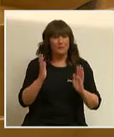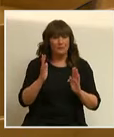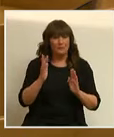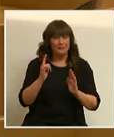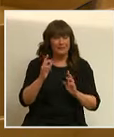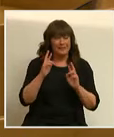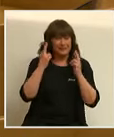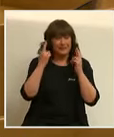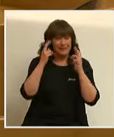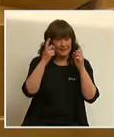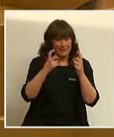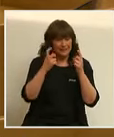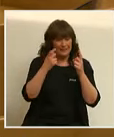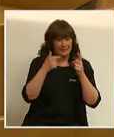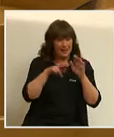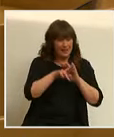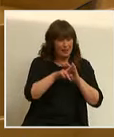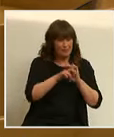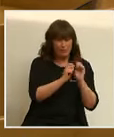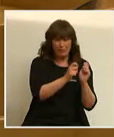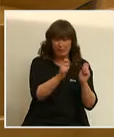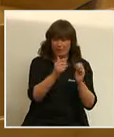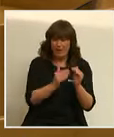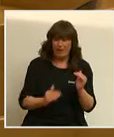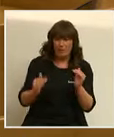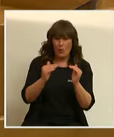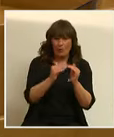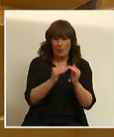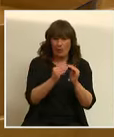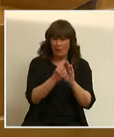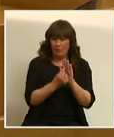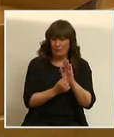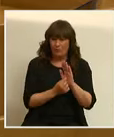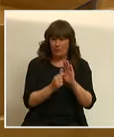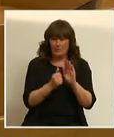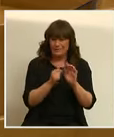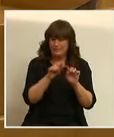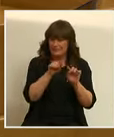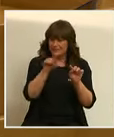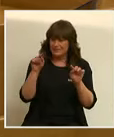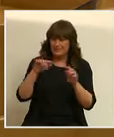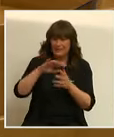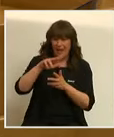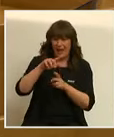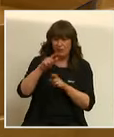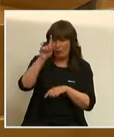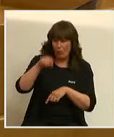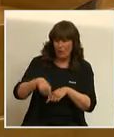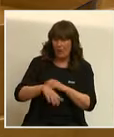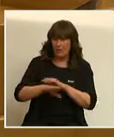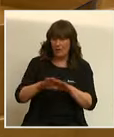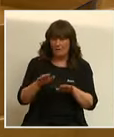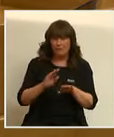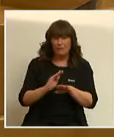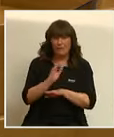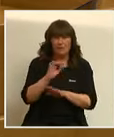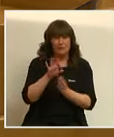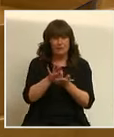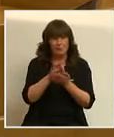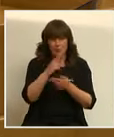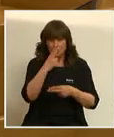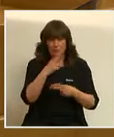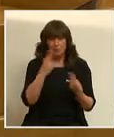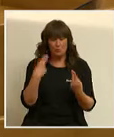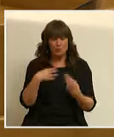los recursos lleguen en igualdad de condiciones a todos los puntos de nuestra geografía, que se puedan financiar los servicios públicos de manera